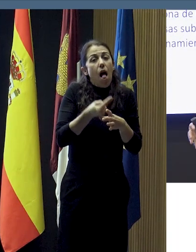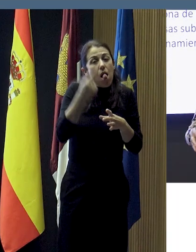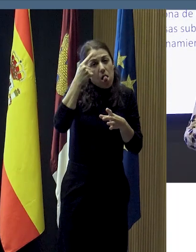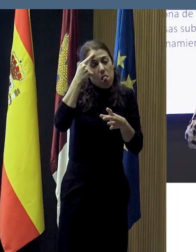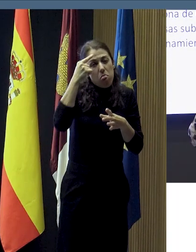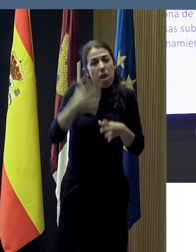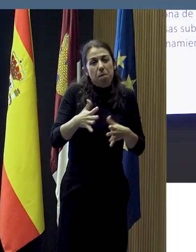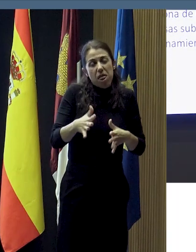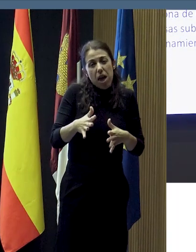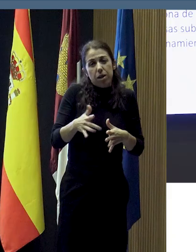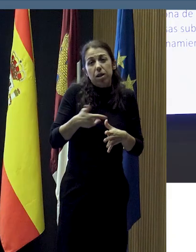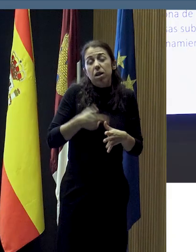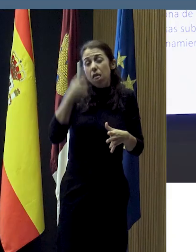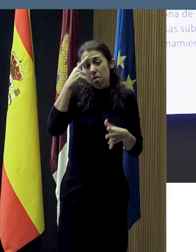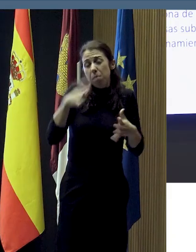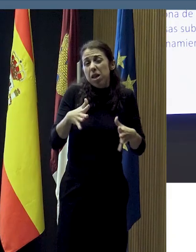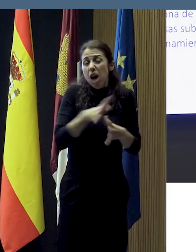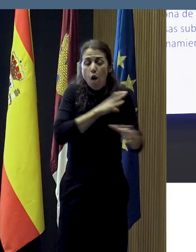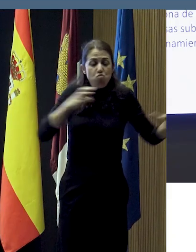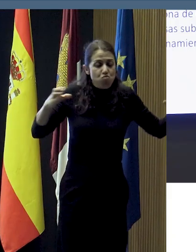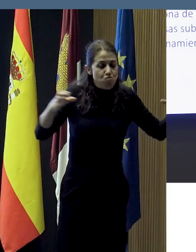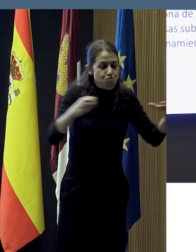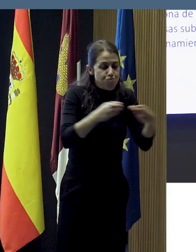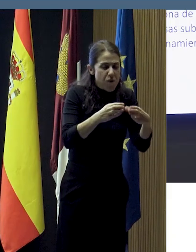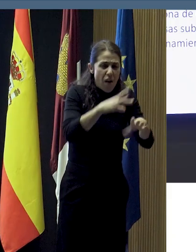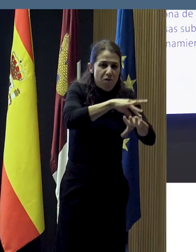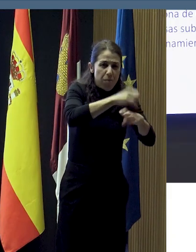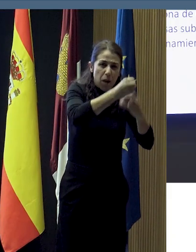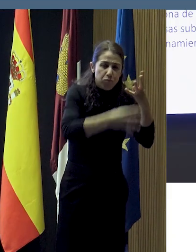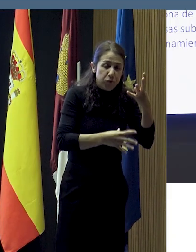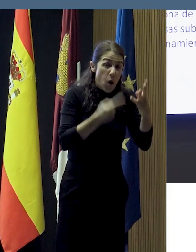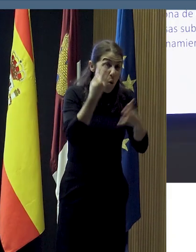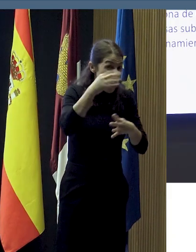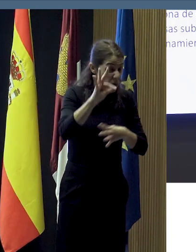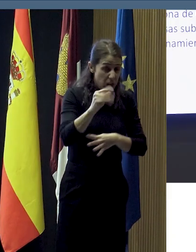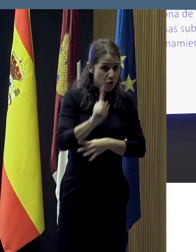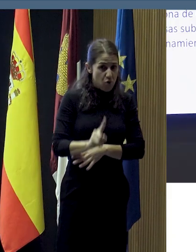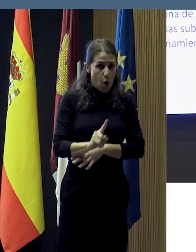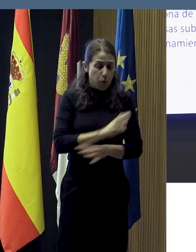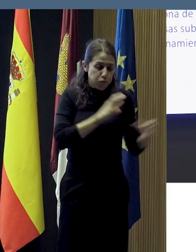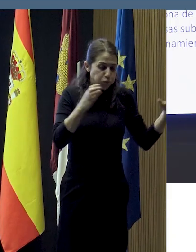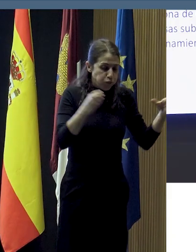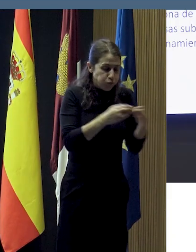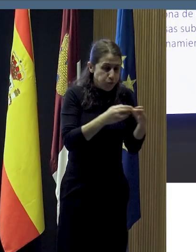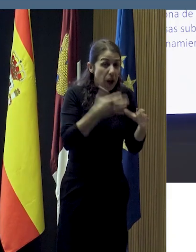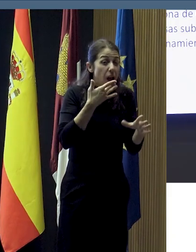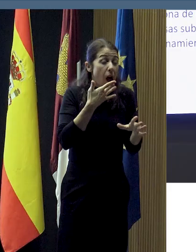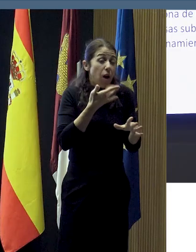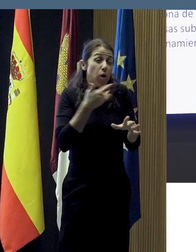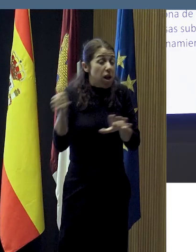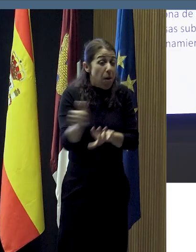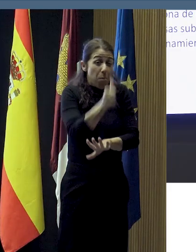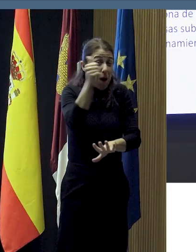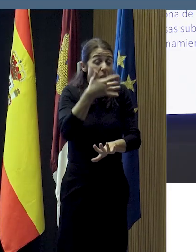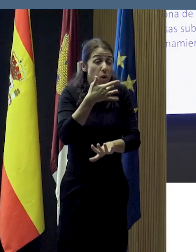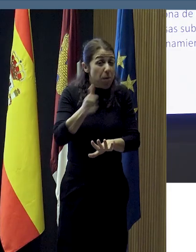demencias. Las demencias engloban varios tipos de enfermedades, no son una única enfermedad, aunque la enfermedad más conocida, la demencia